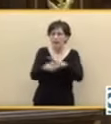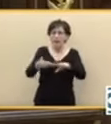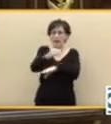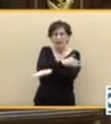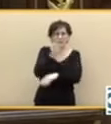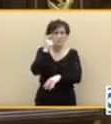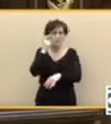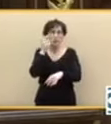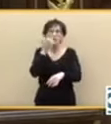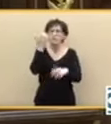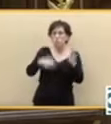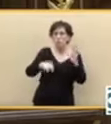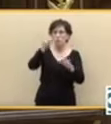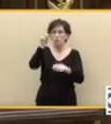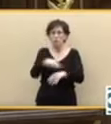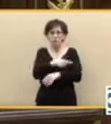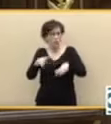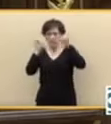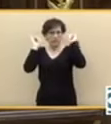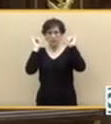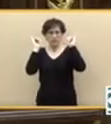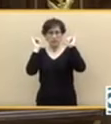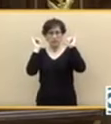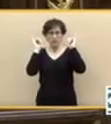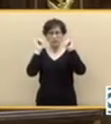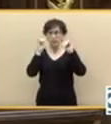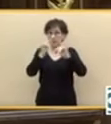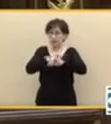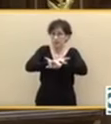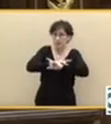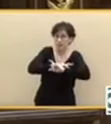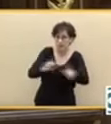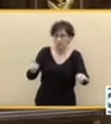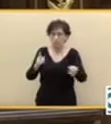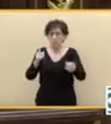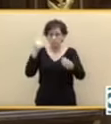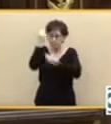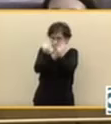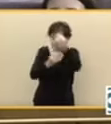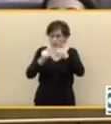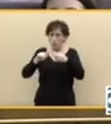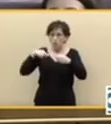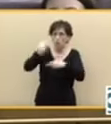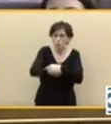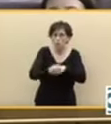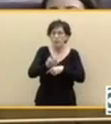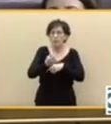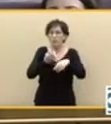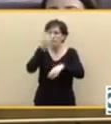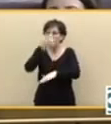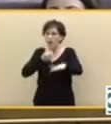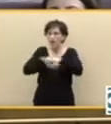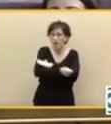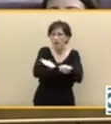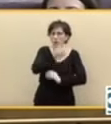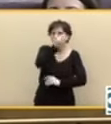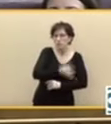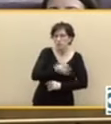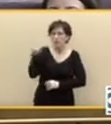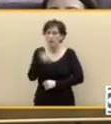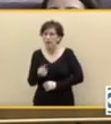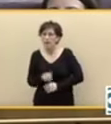viable. Tampoco tuvieron tiempo para medir las consecuencias de su iniciativa, las buenas y sobre todo las malas, para